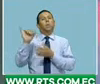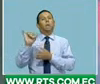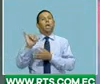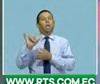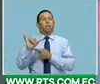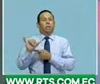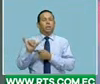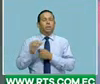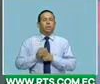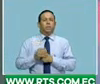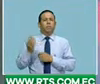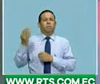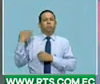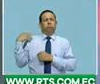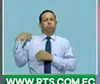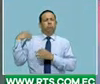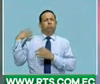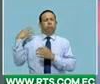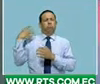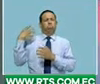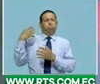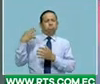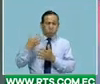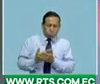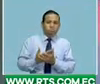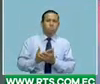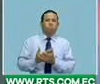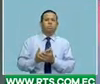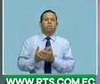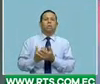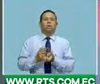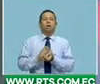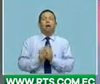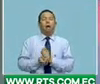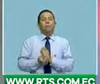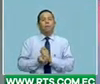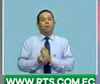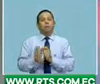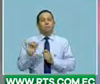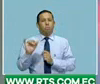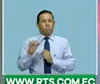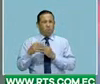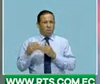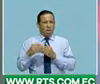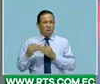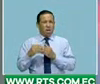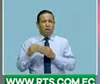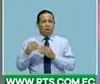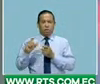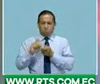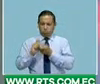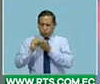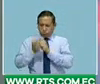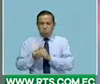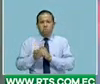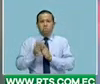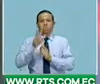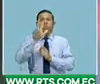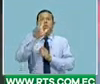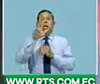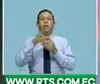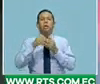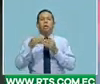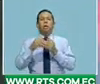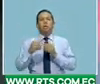hizo que perdamos la moneda propia y que entremos en la dolarización. se transformaron en $3.